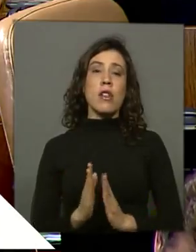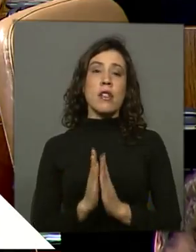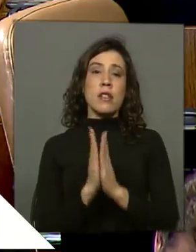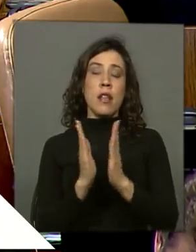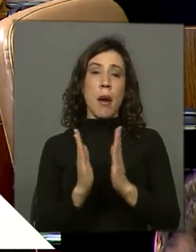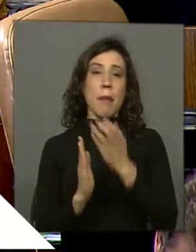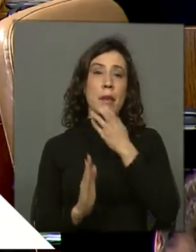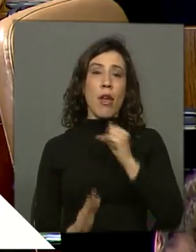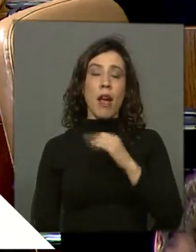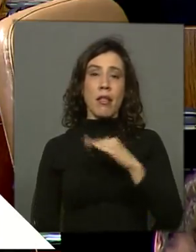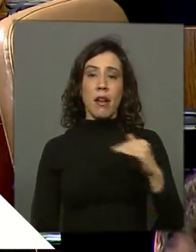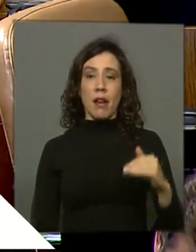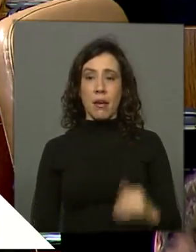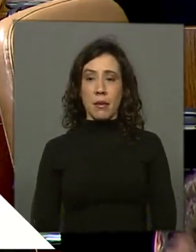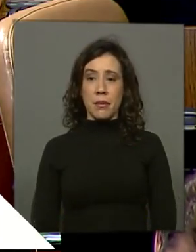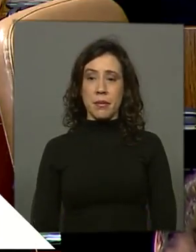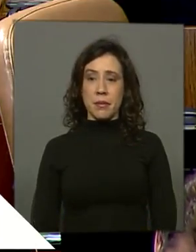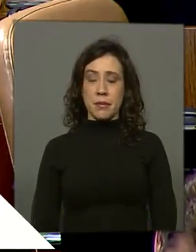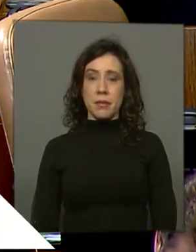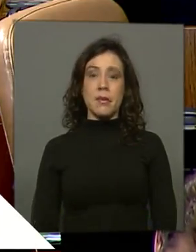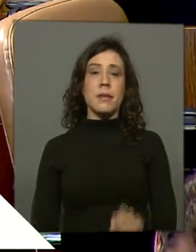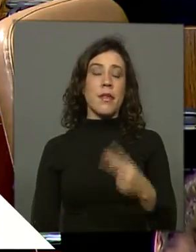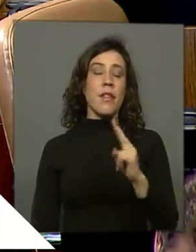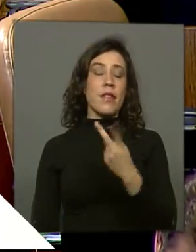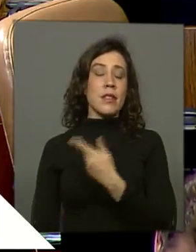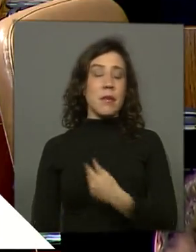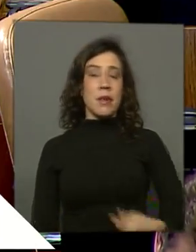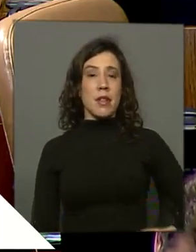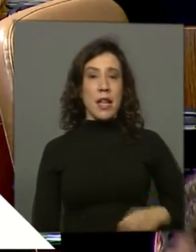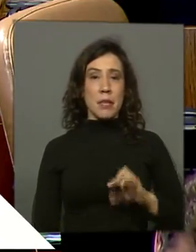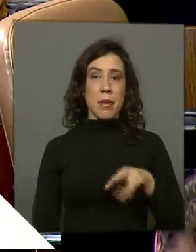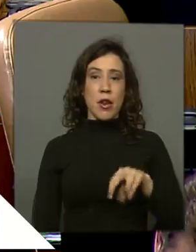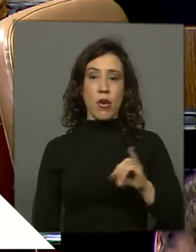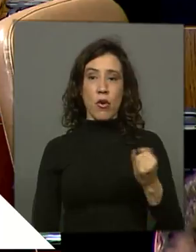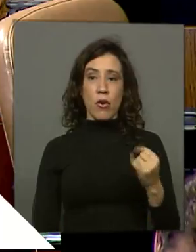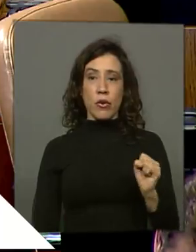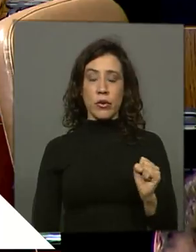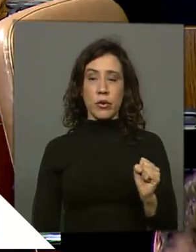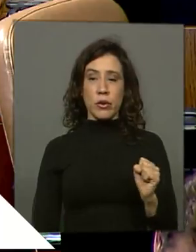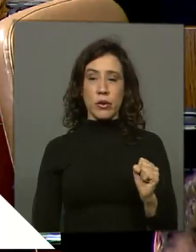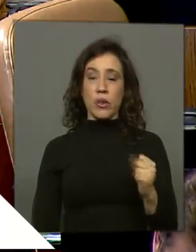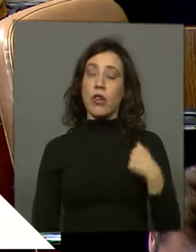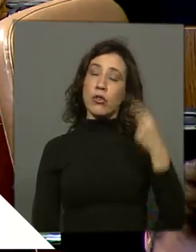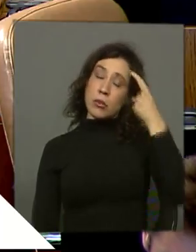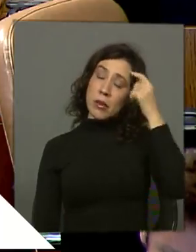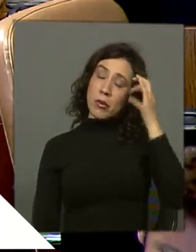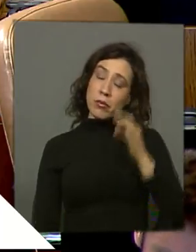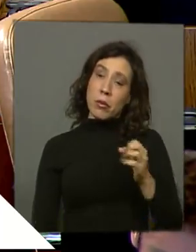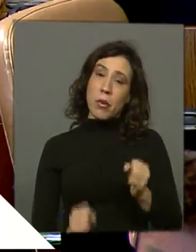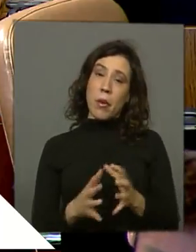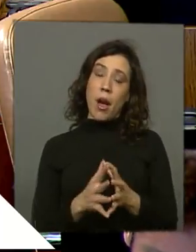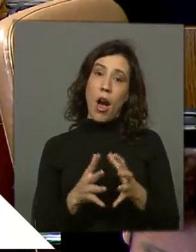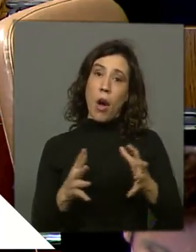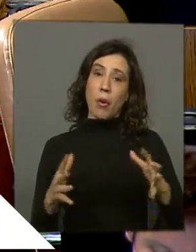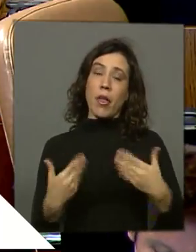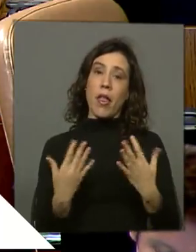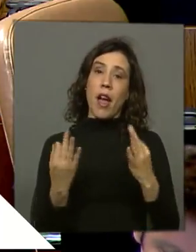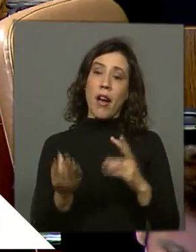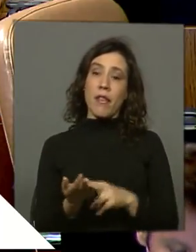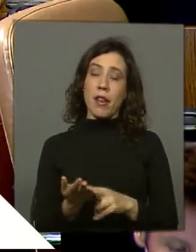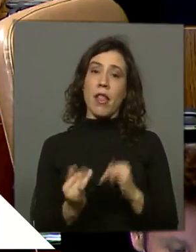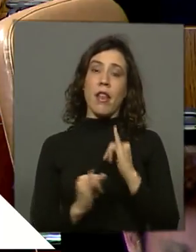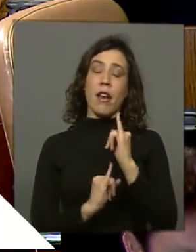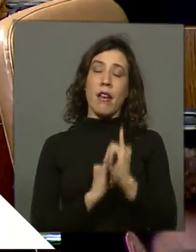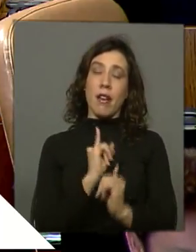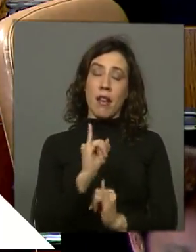vicepresidente de la cámara diputado Espinosa con esta acción creemos fervientemente podremos incrementar y darle un verdadero carácter